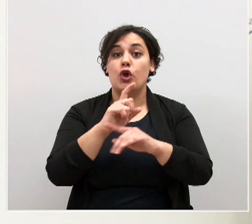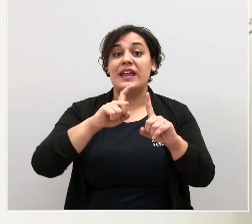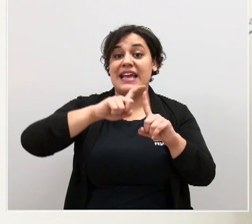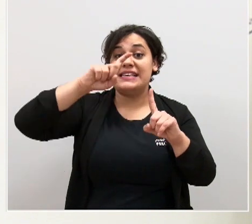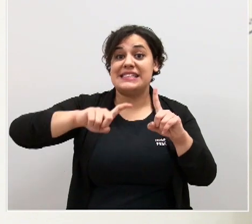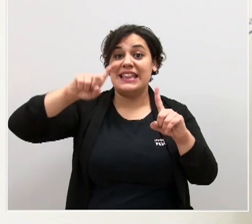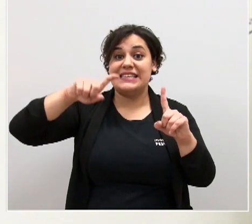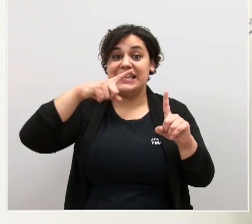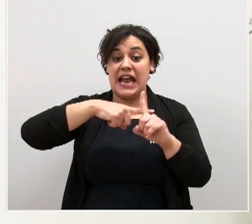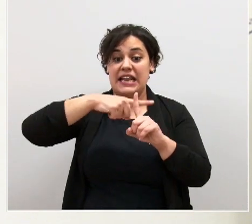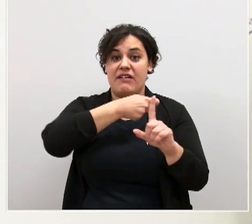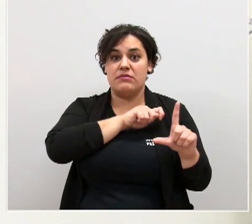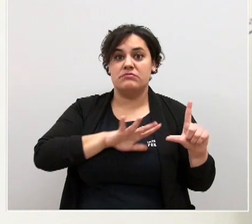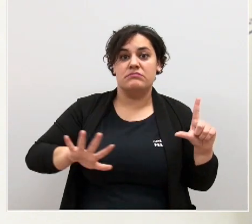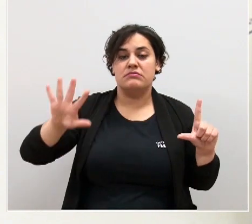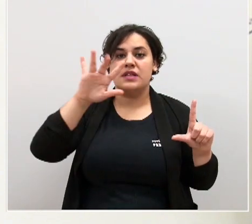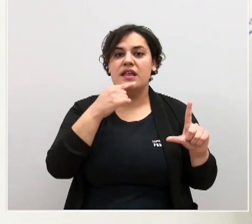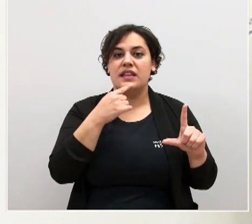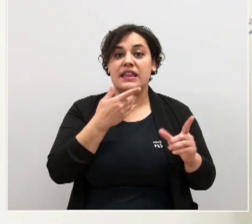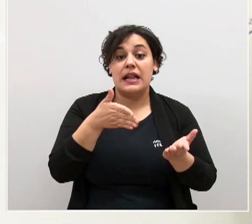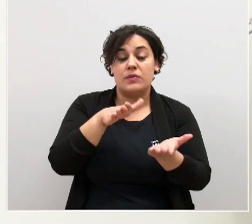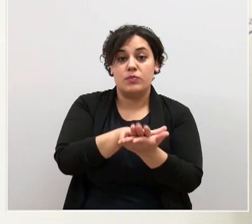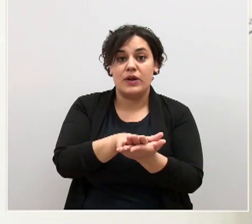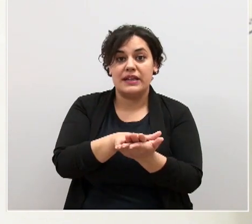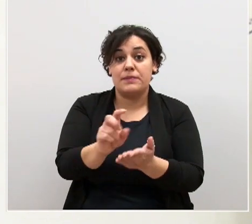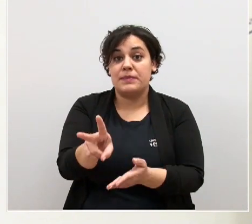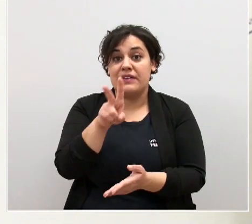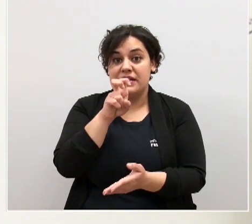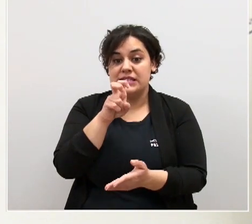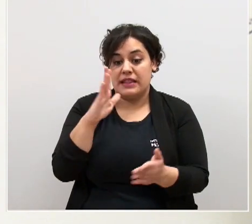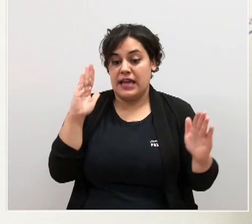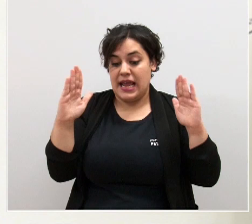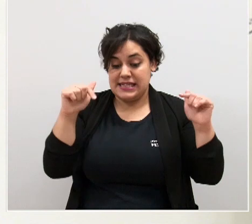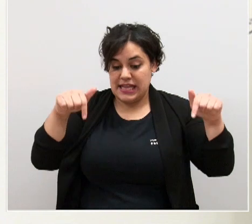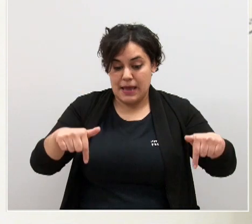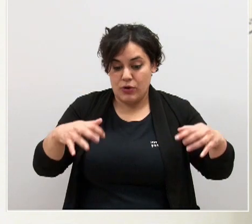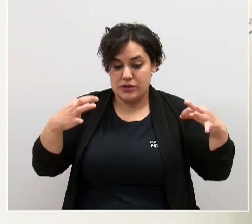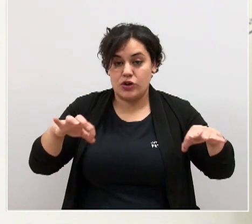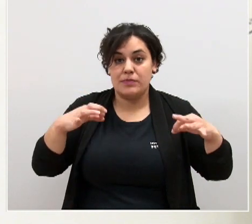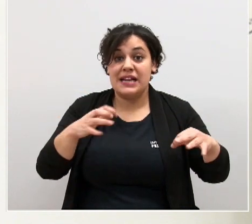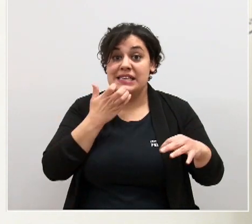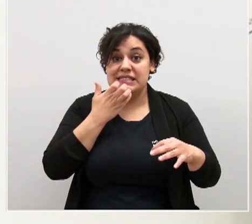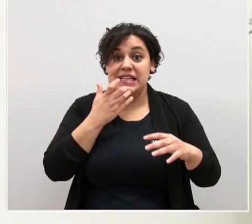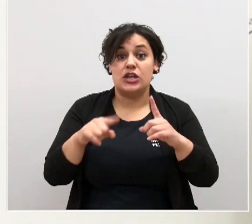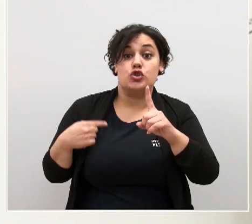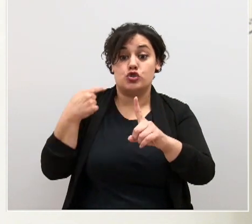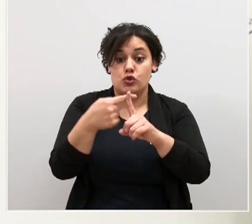a nivel nacional, las muertes previstas en principio por esta época, si le sumamos el número de muertes, está por debajo de lo que estaba